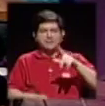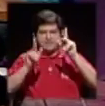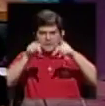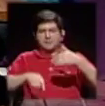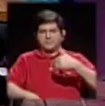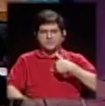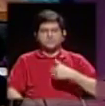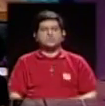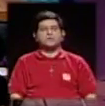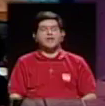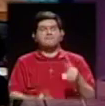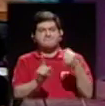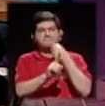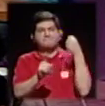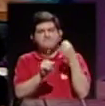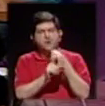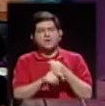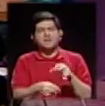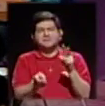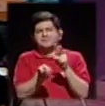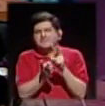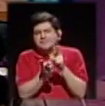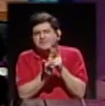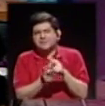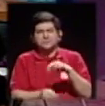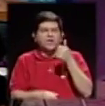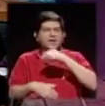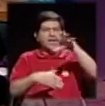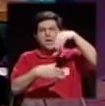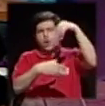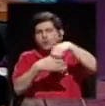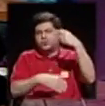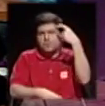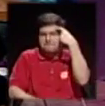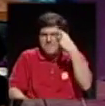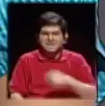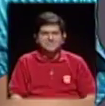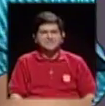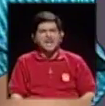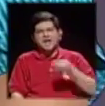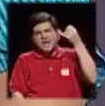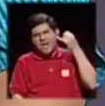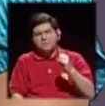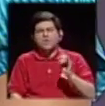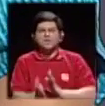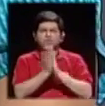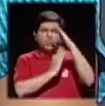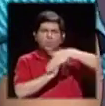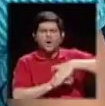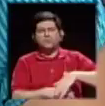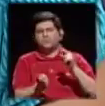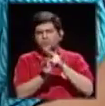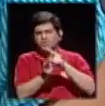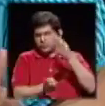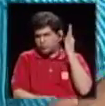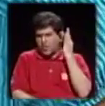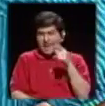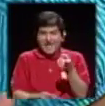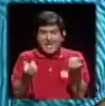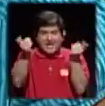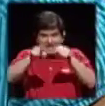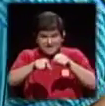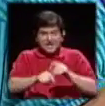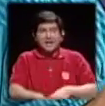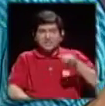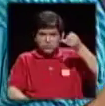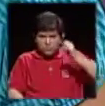Claro, porque violencia sexual podríamos, en otro contexto, es pensar en violaciones, abusos sexuales contra las mujeres. En este caso, hay